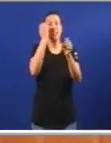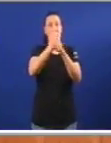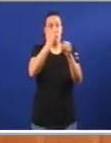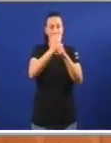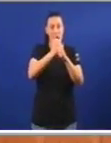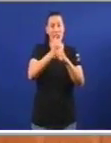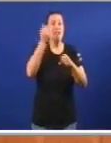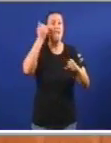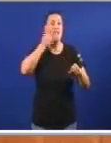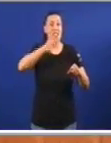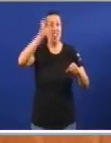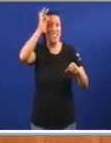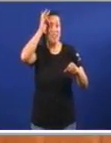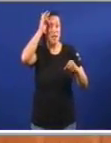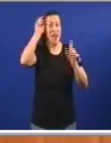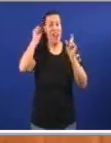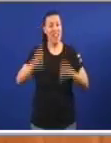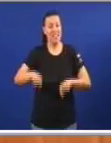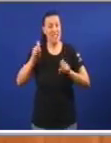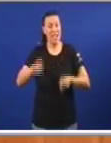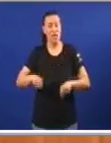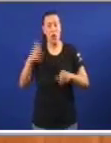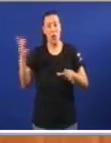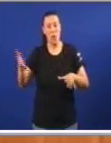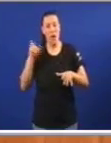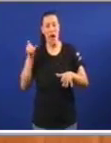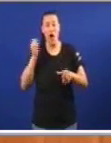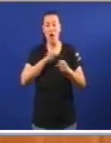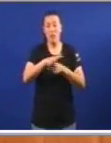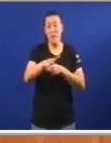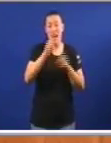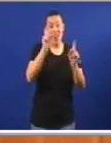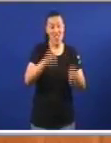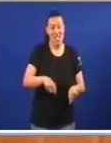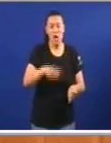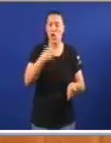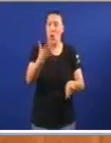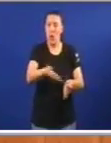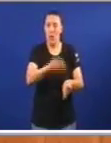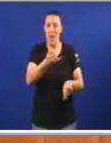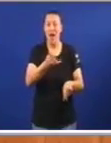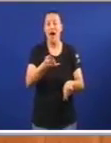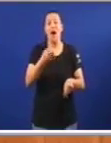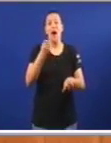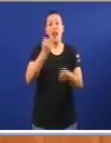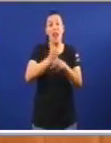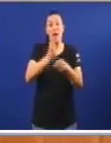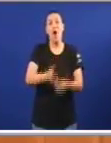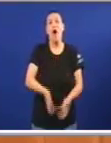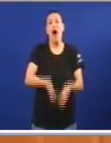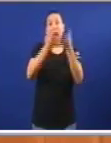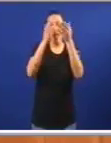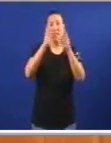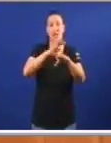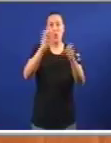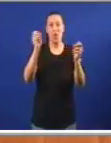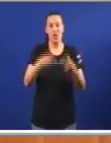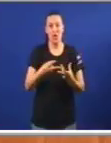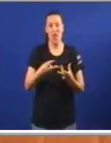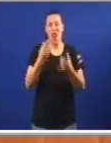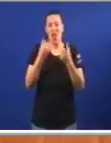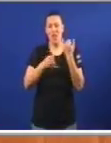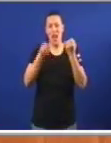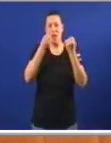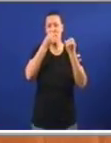baixa precisamente nos días de descanso, incumprindo cos mínimos dereitos a nivel laboral e a aplicación das prácticas